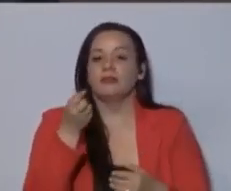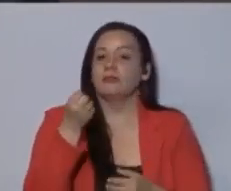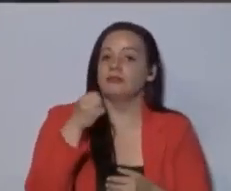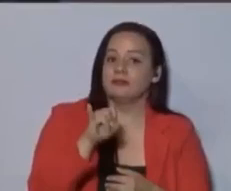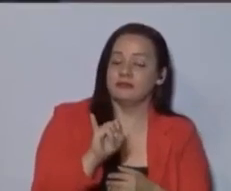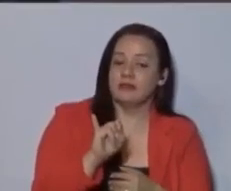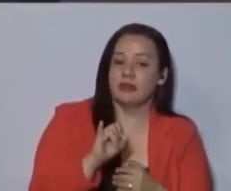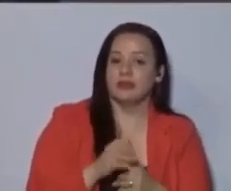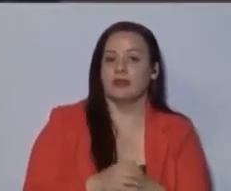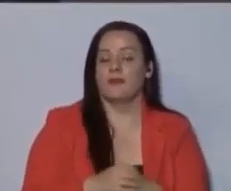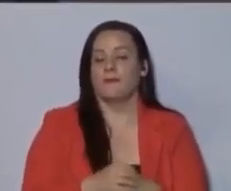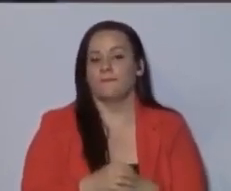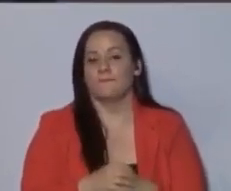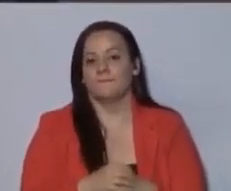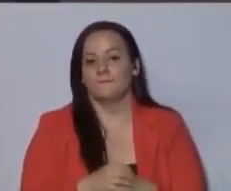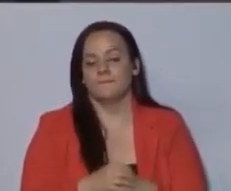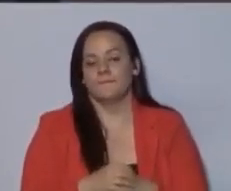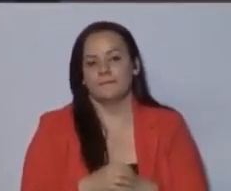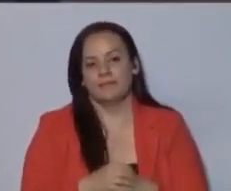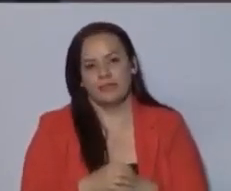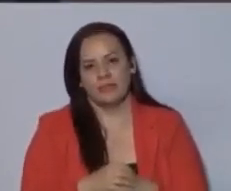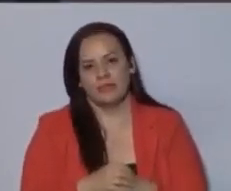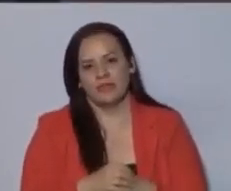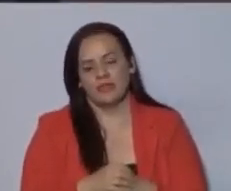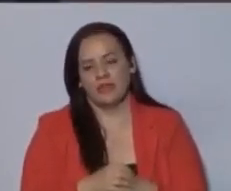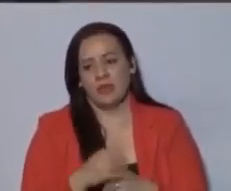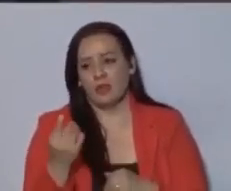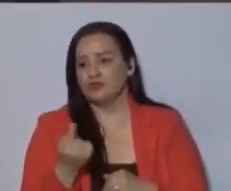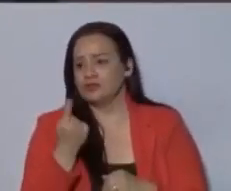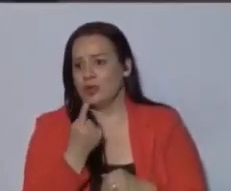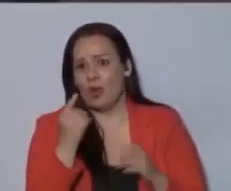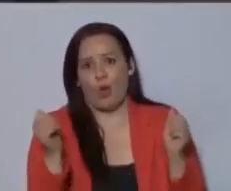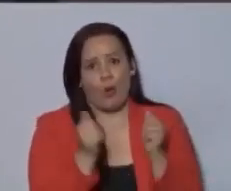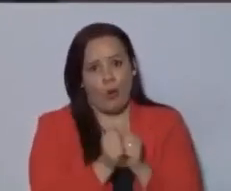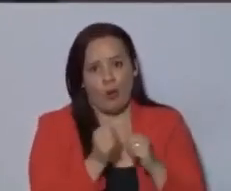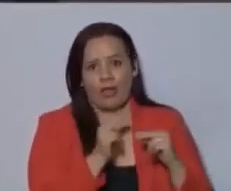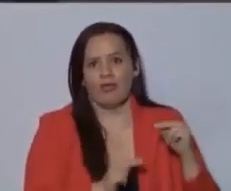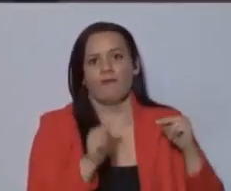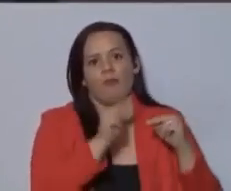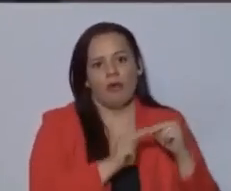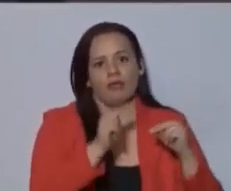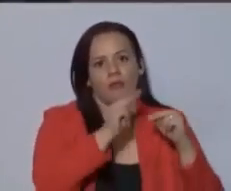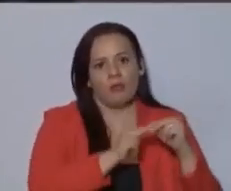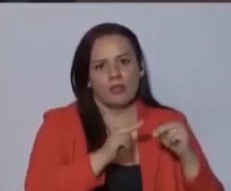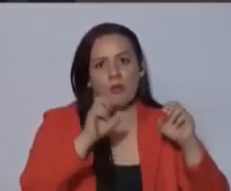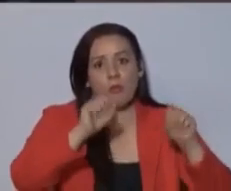si a punta de impuestos vamos a salir adelante.